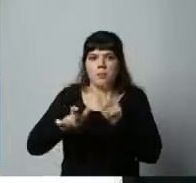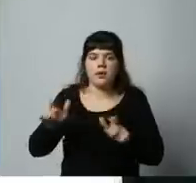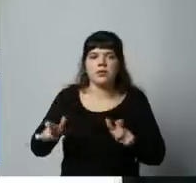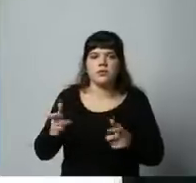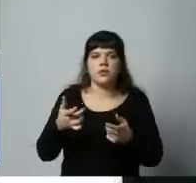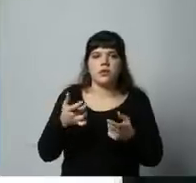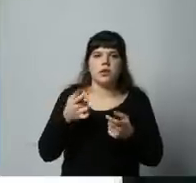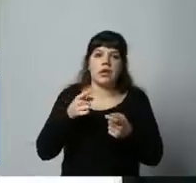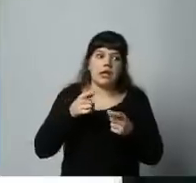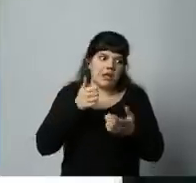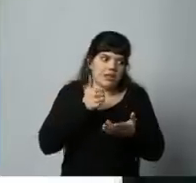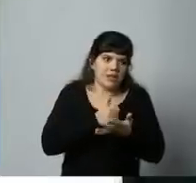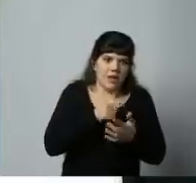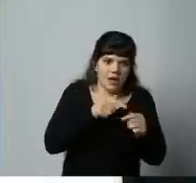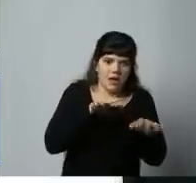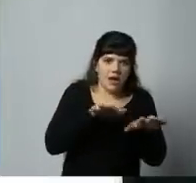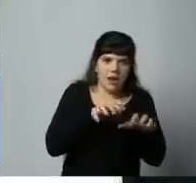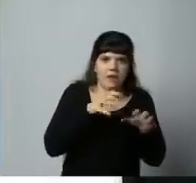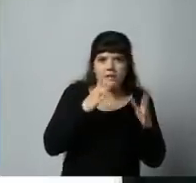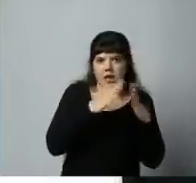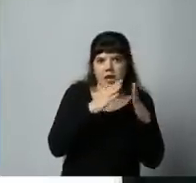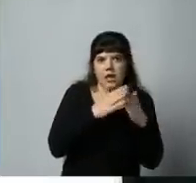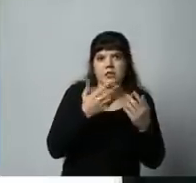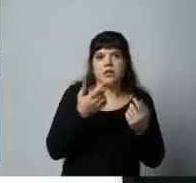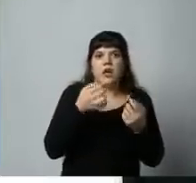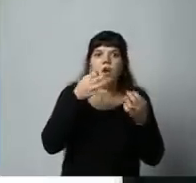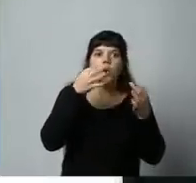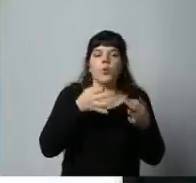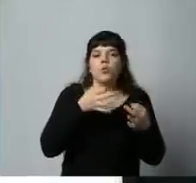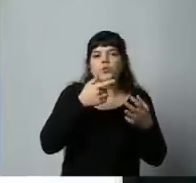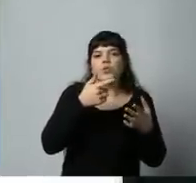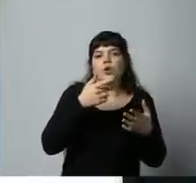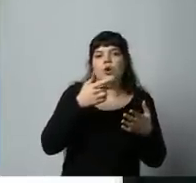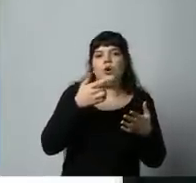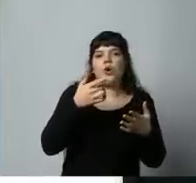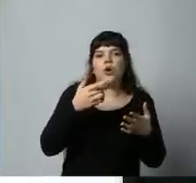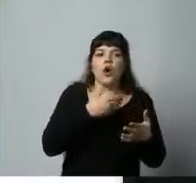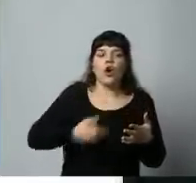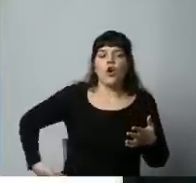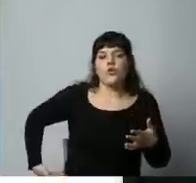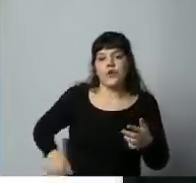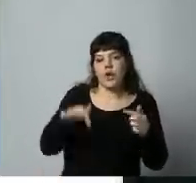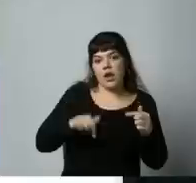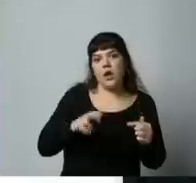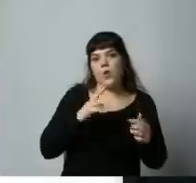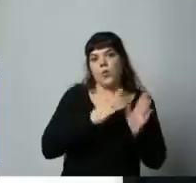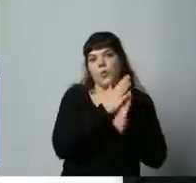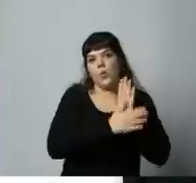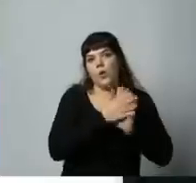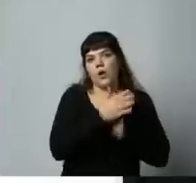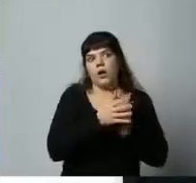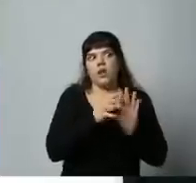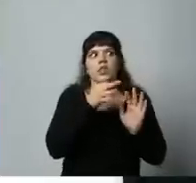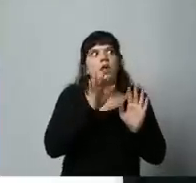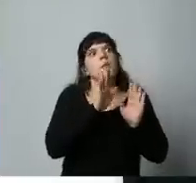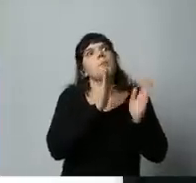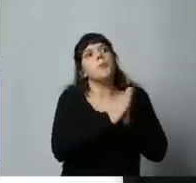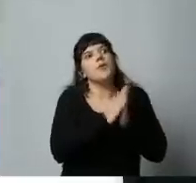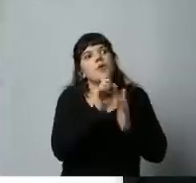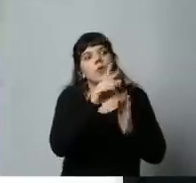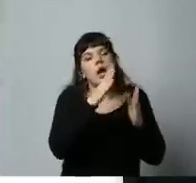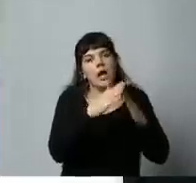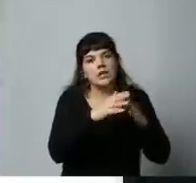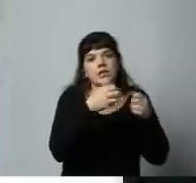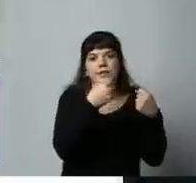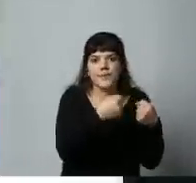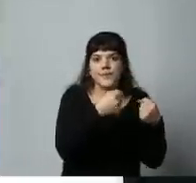estar en un hogar no cuando cuando el gobierno nacional exhortaba a quedarse en casa bueno